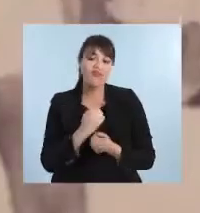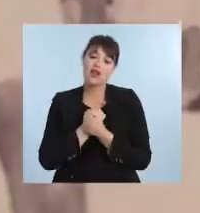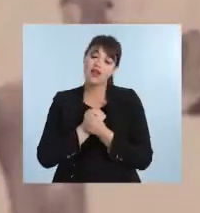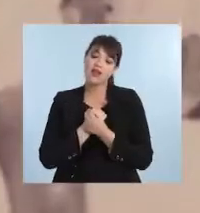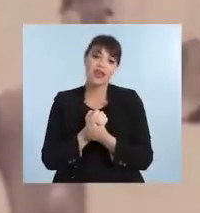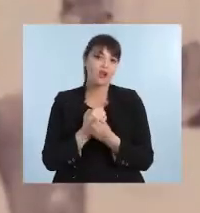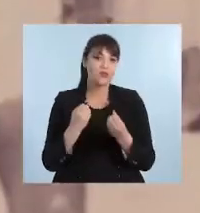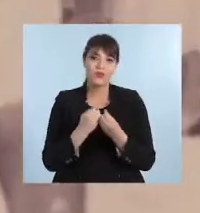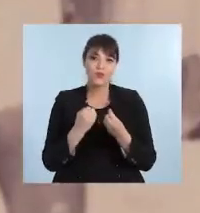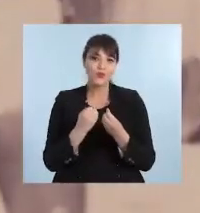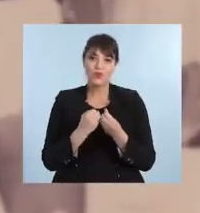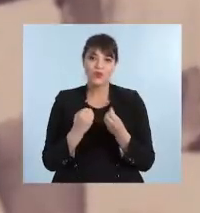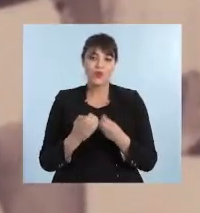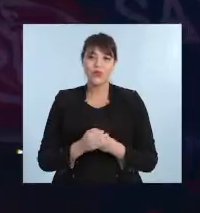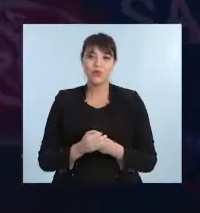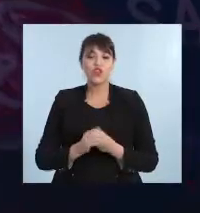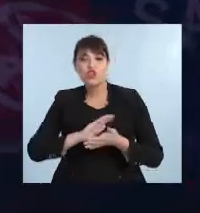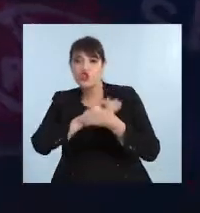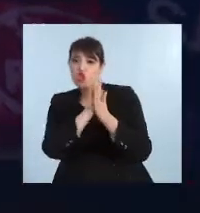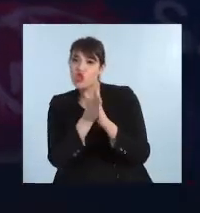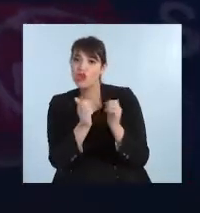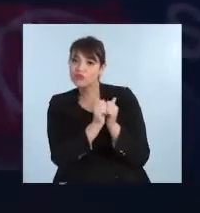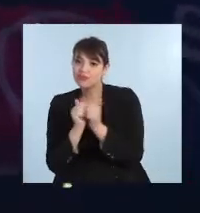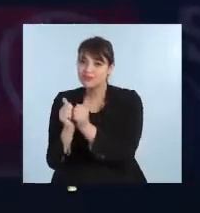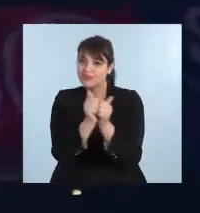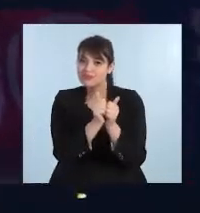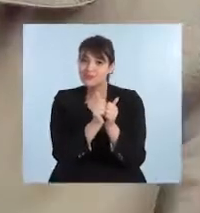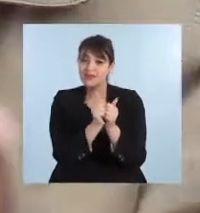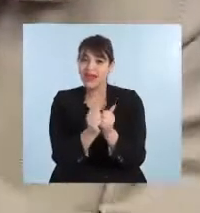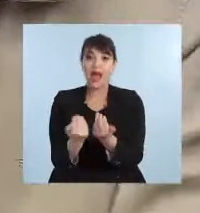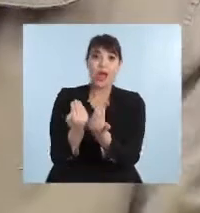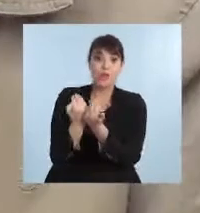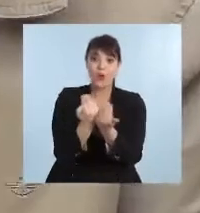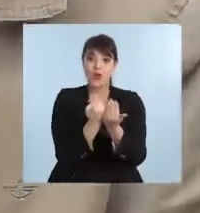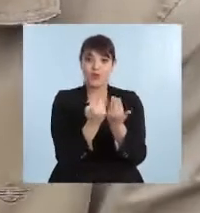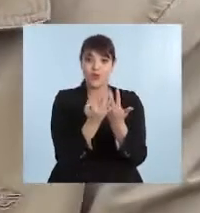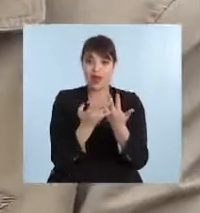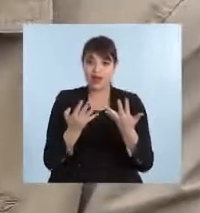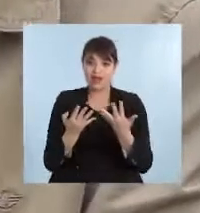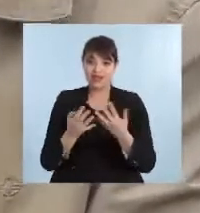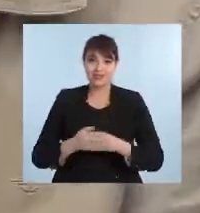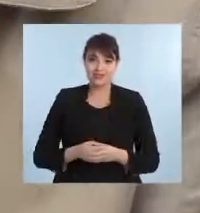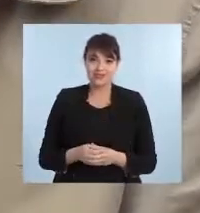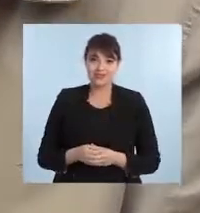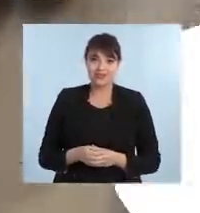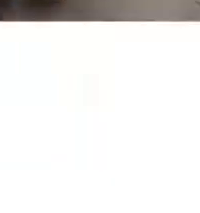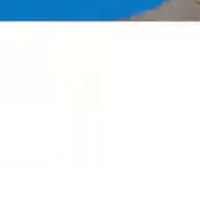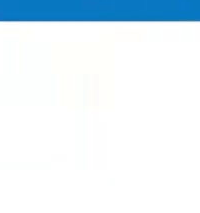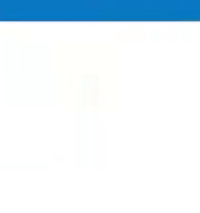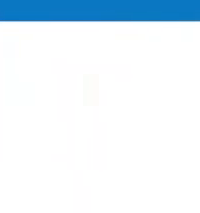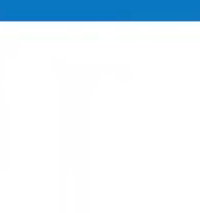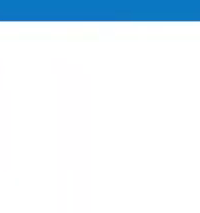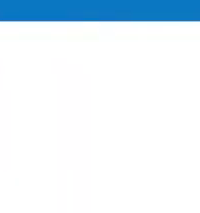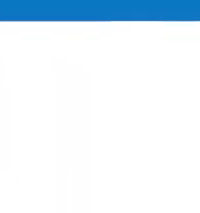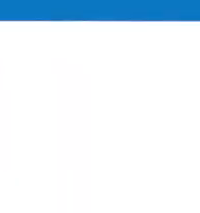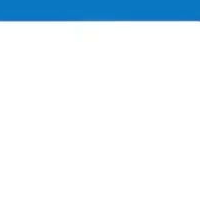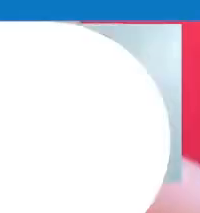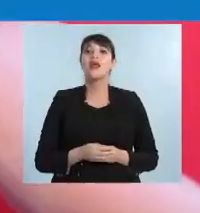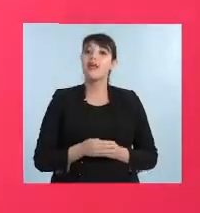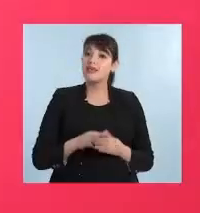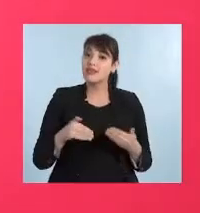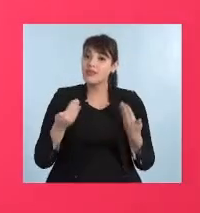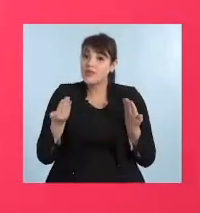Arturo? Él lo sabe, lo quiero mucho. En realidad estamos todos con todos, sino apoyándonos como una red.